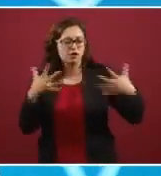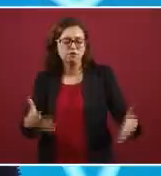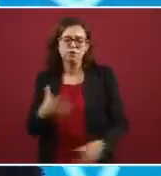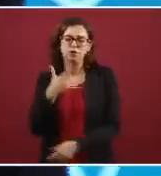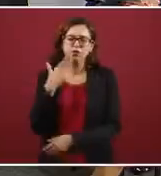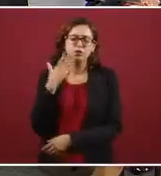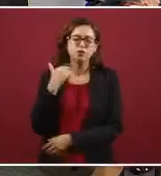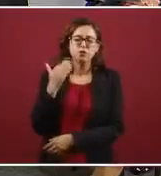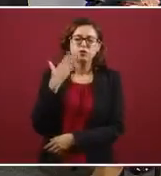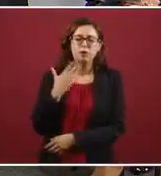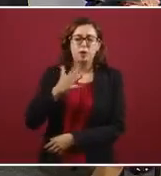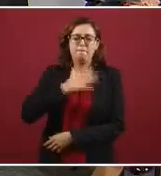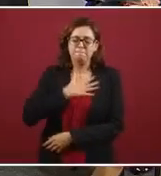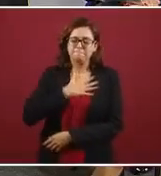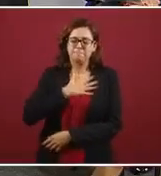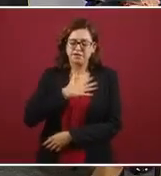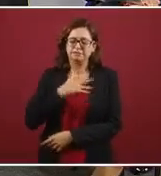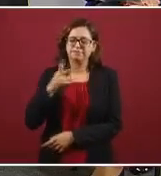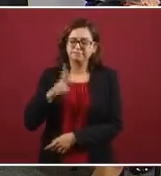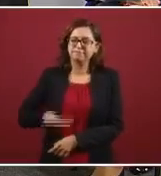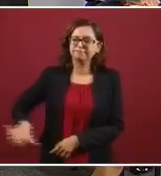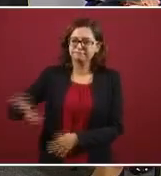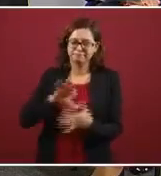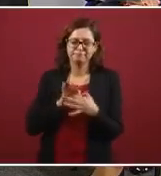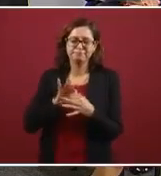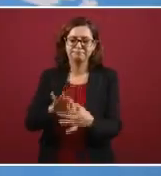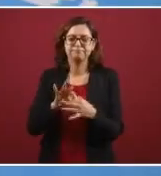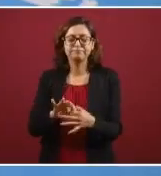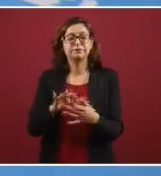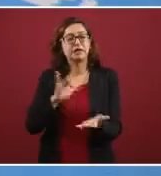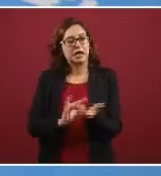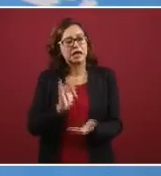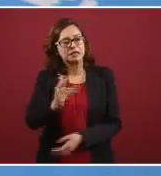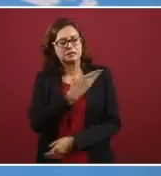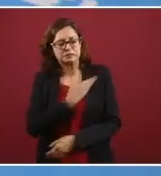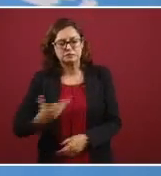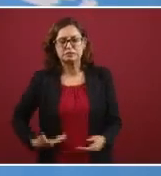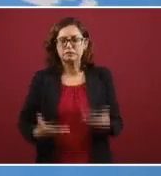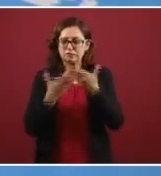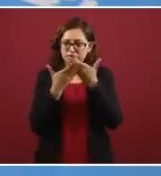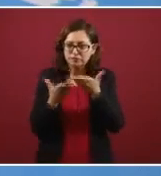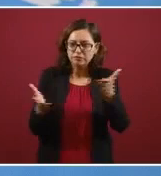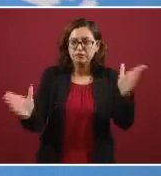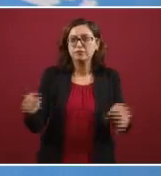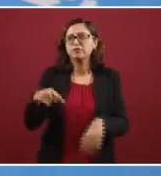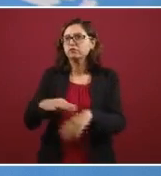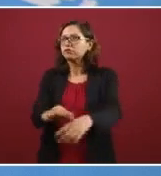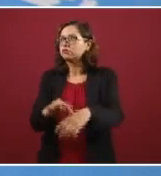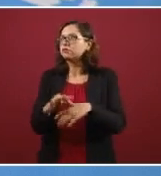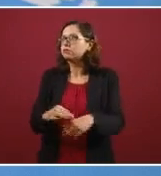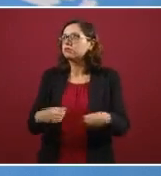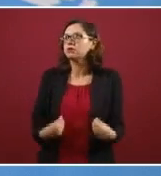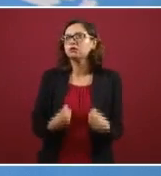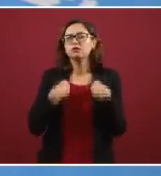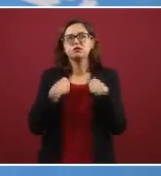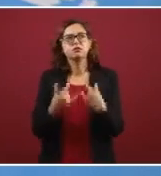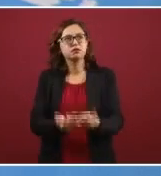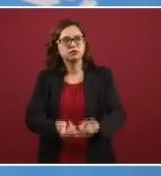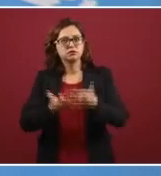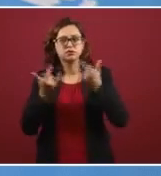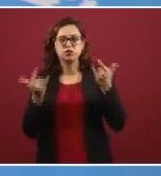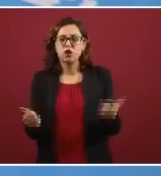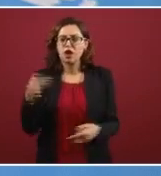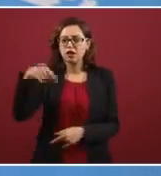puertas. Esta historia viva de México, porque en este majestuoso Palacio Nacional nos damos cita